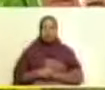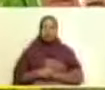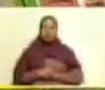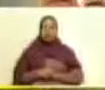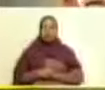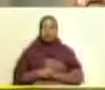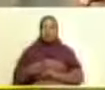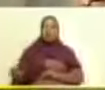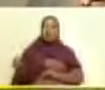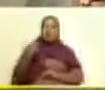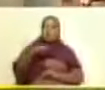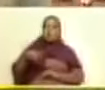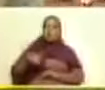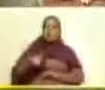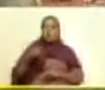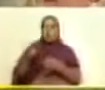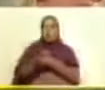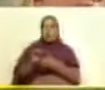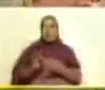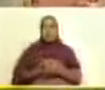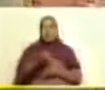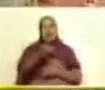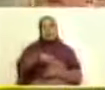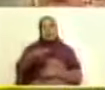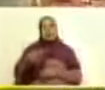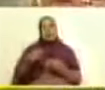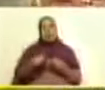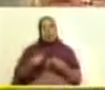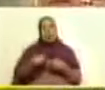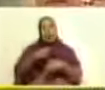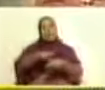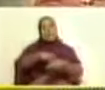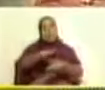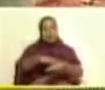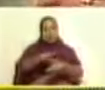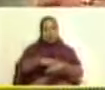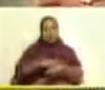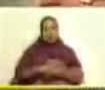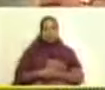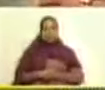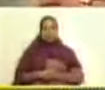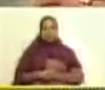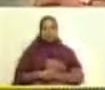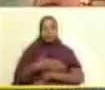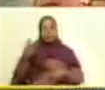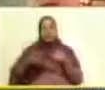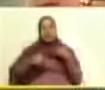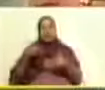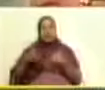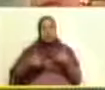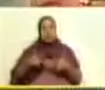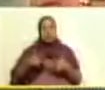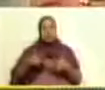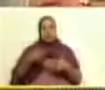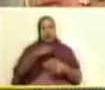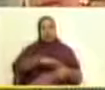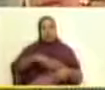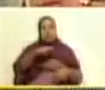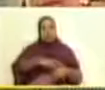la mayoría de nuestros compañeros migrantes piden que activemos una